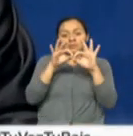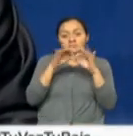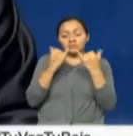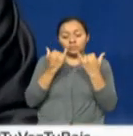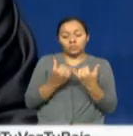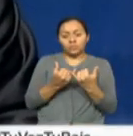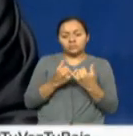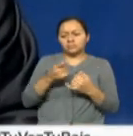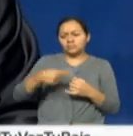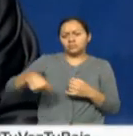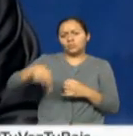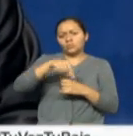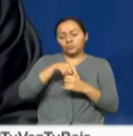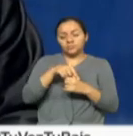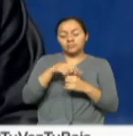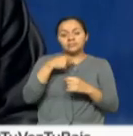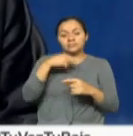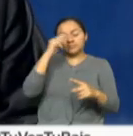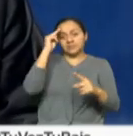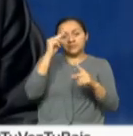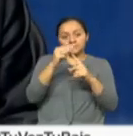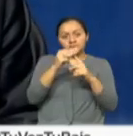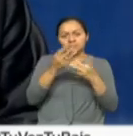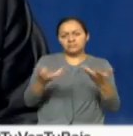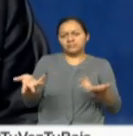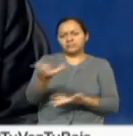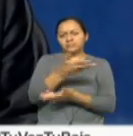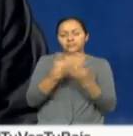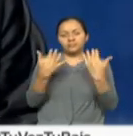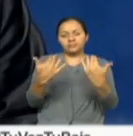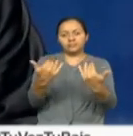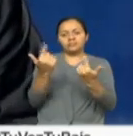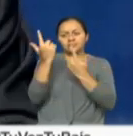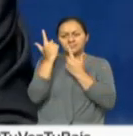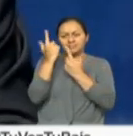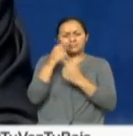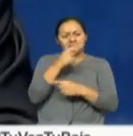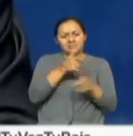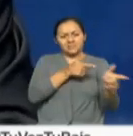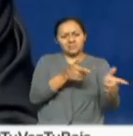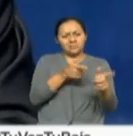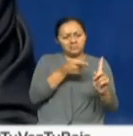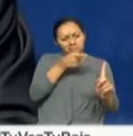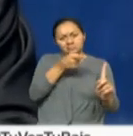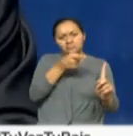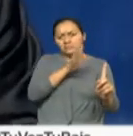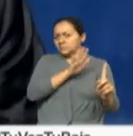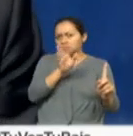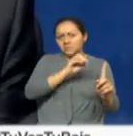Entonces, hoy nosotros enviaremos un mensaje unificado a estas fuerzas de la muerte y destrucción.